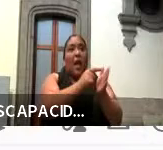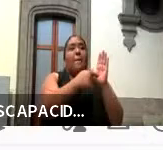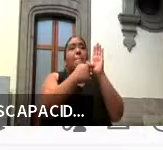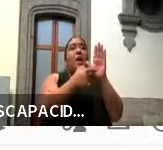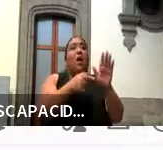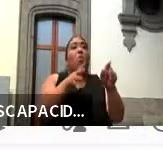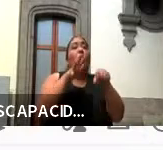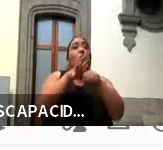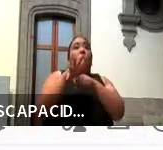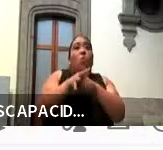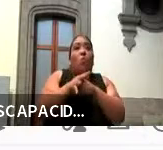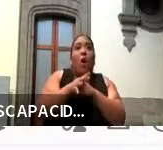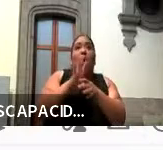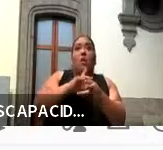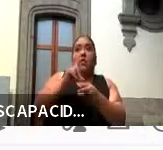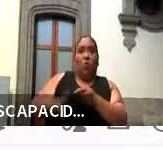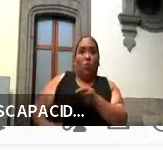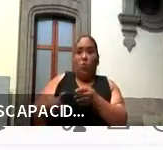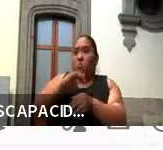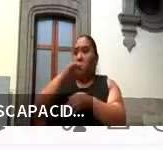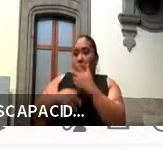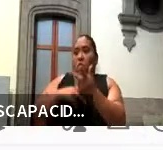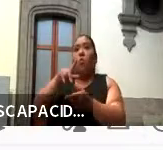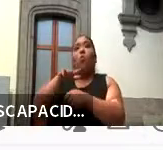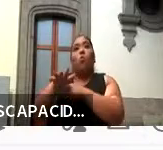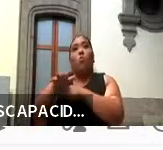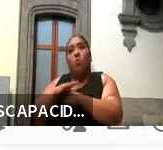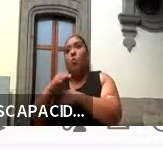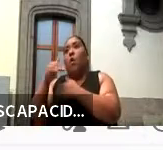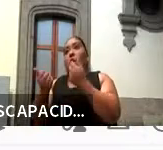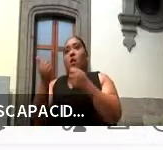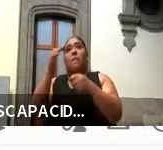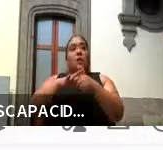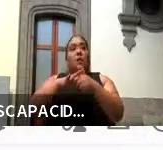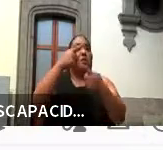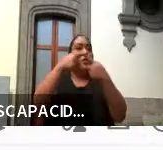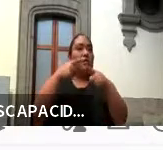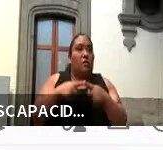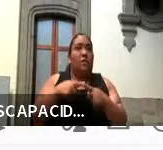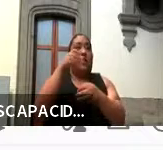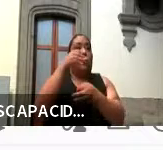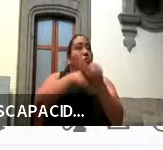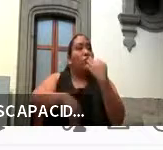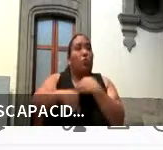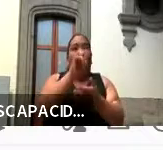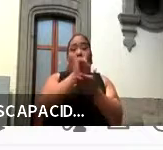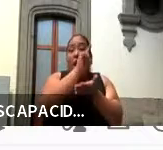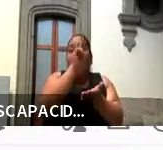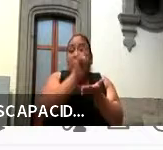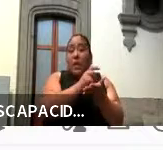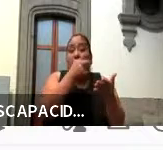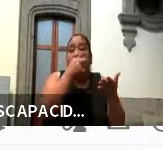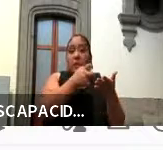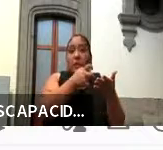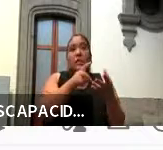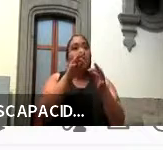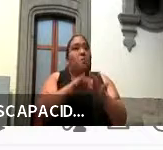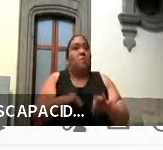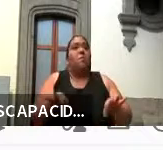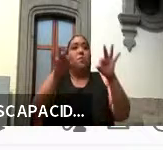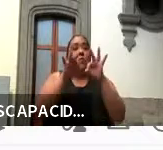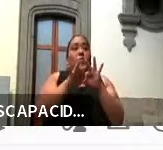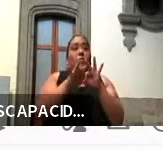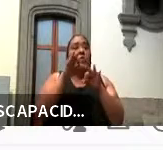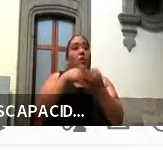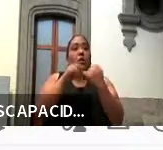una administración o de una gestión. Entonces, el estatus legal es algo clave. Y asociado con esto, los